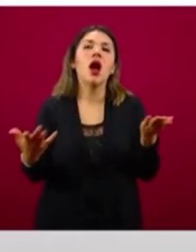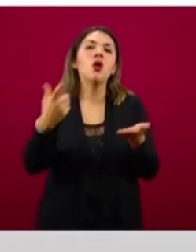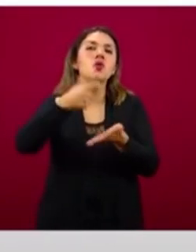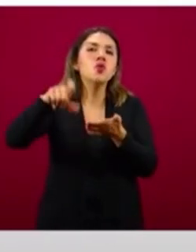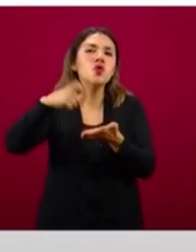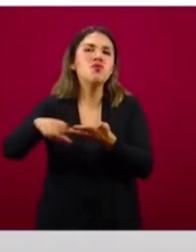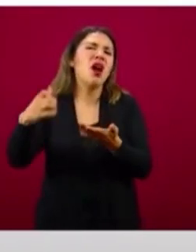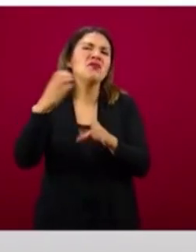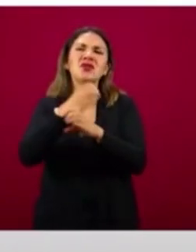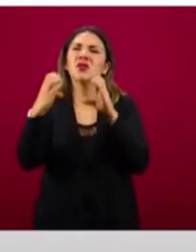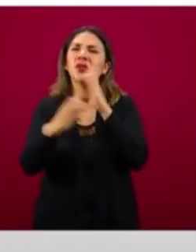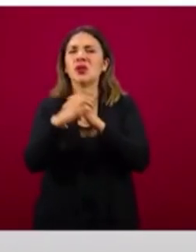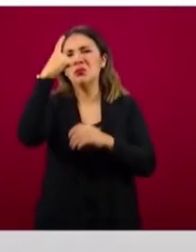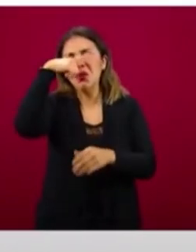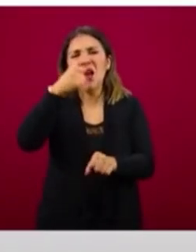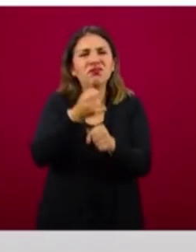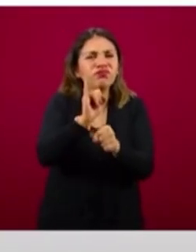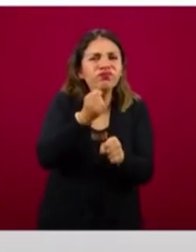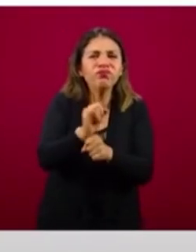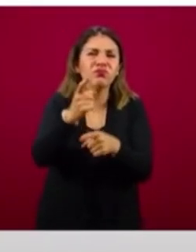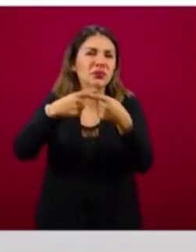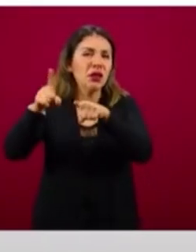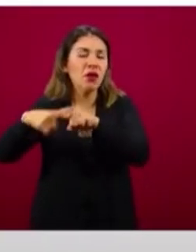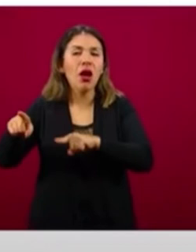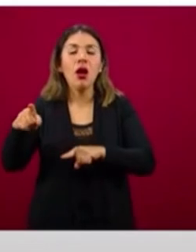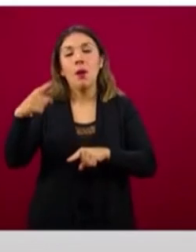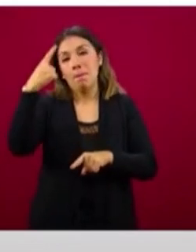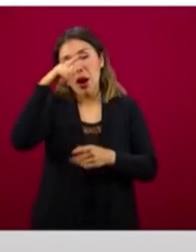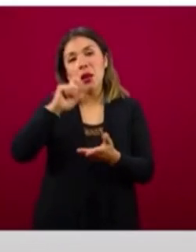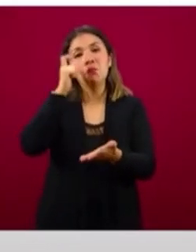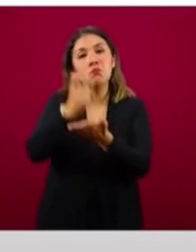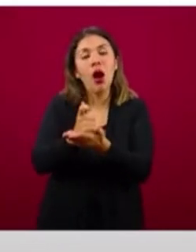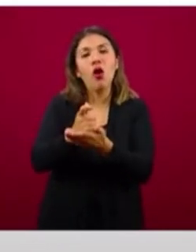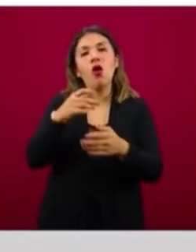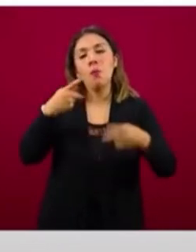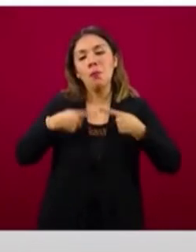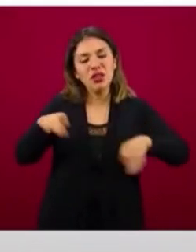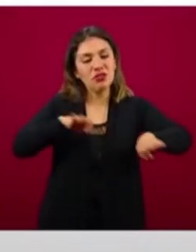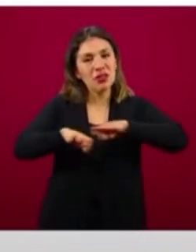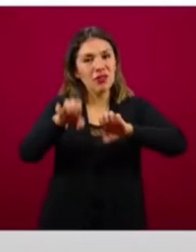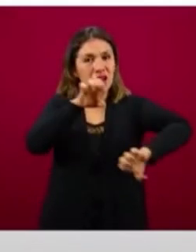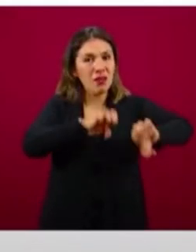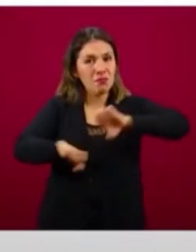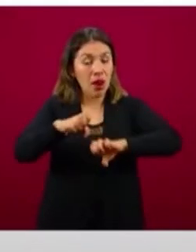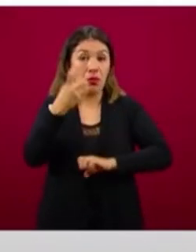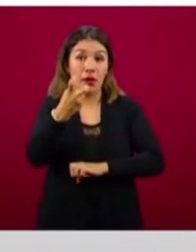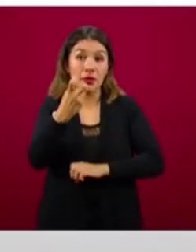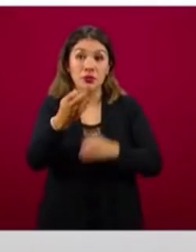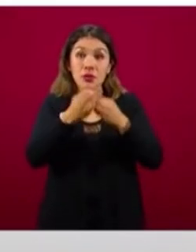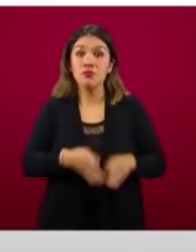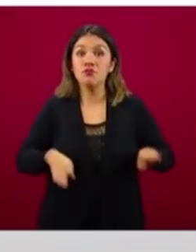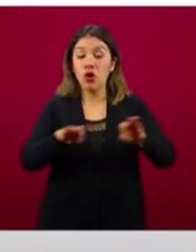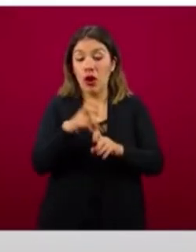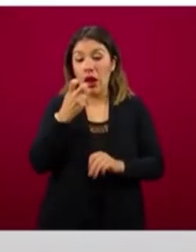primas, de herramientas, de pago de nómina. Entonces, eso es muy importante en estos meses